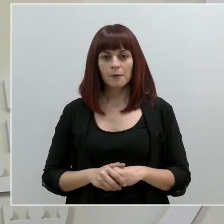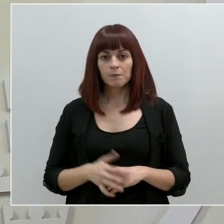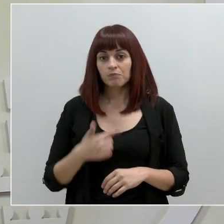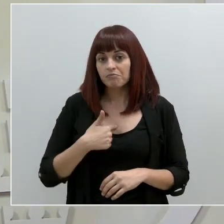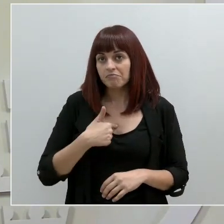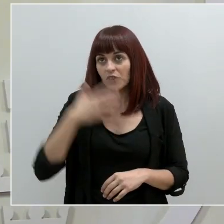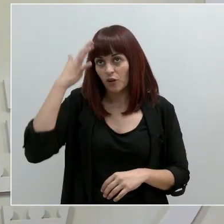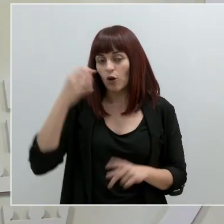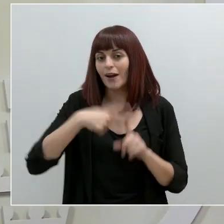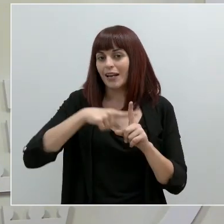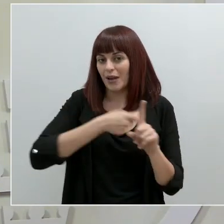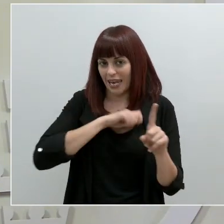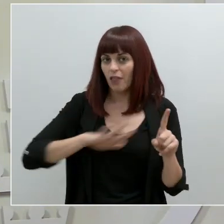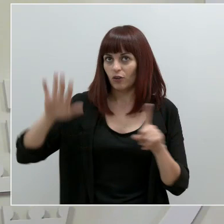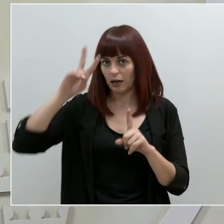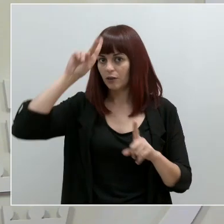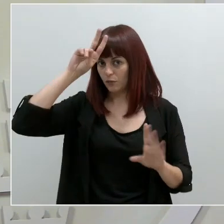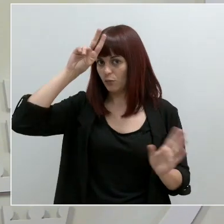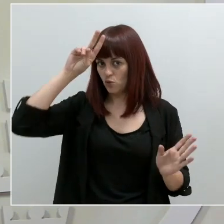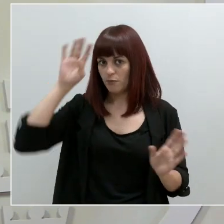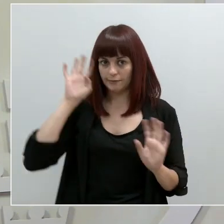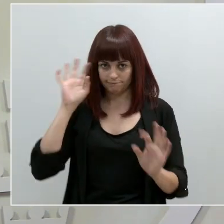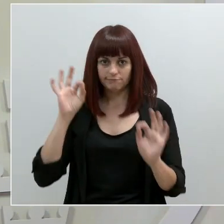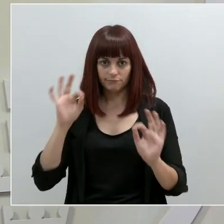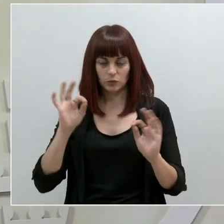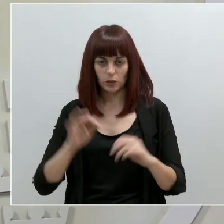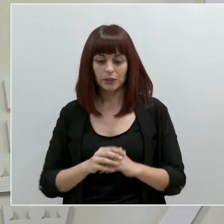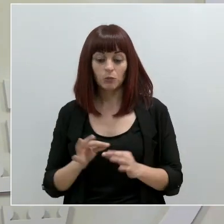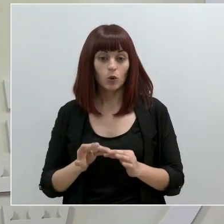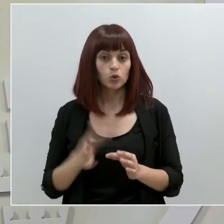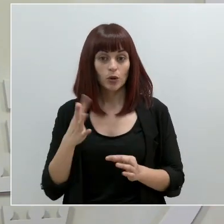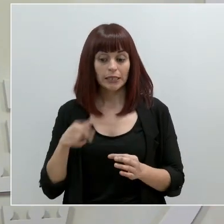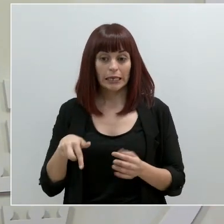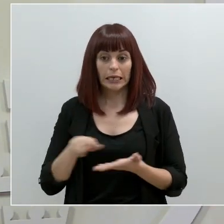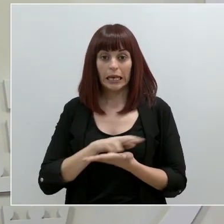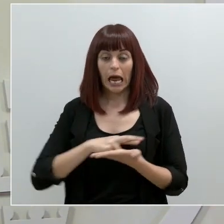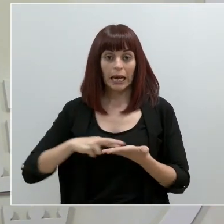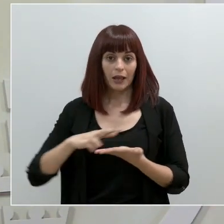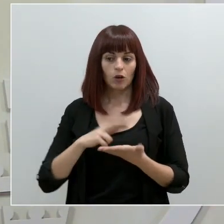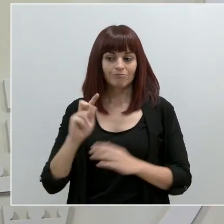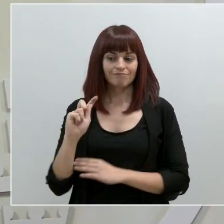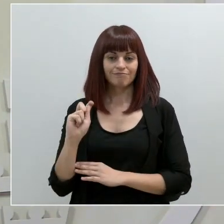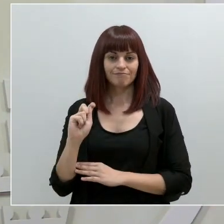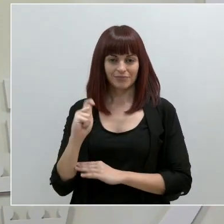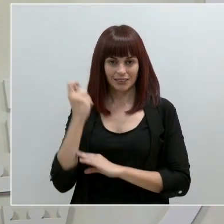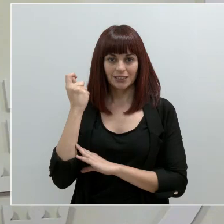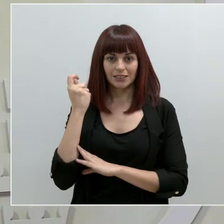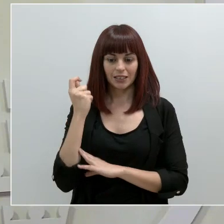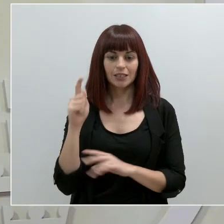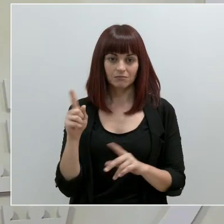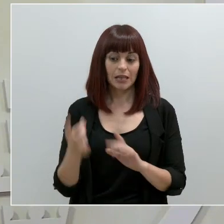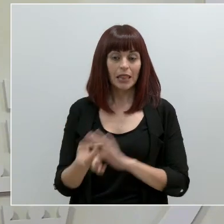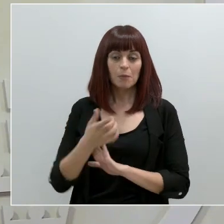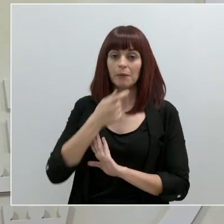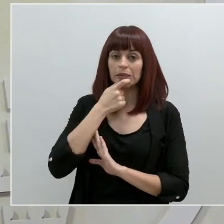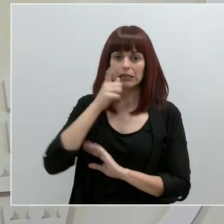a nivel nacional va preocupando, evidentemente. Afortunadamente en la región hemos conseguido, independientemente de cepa británica